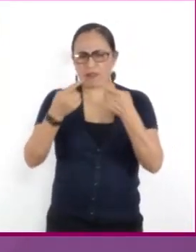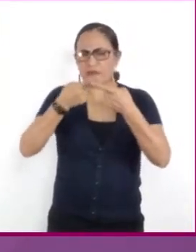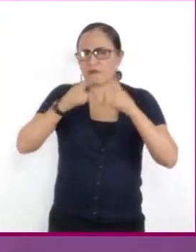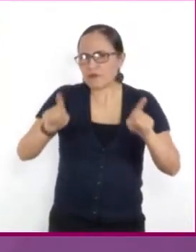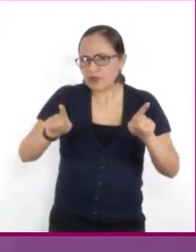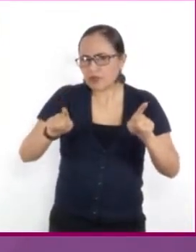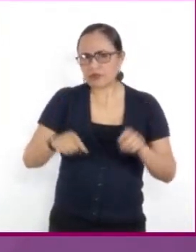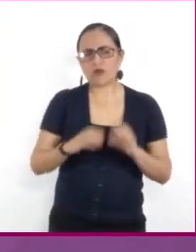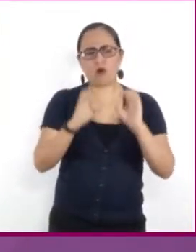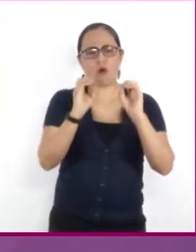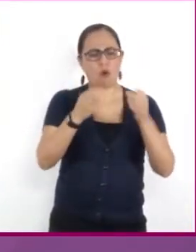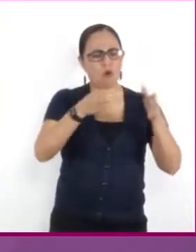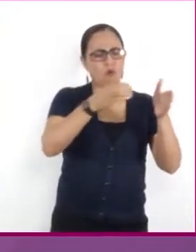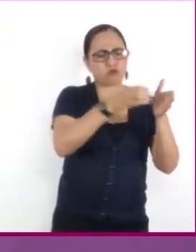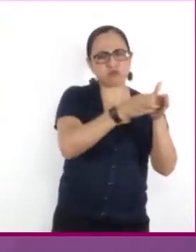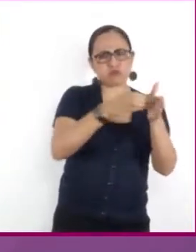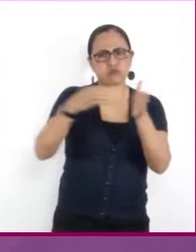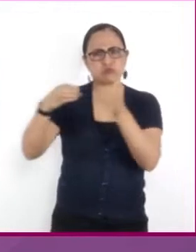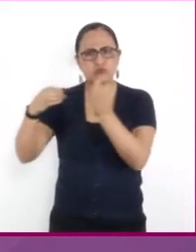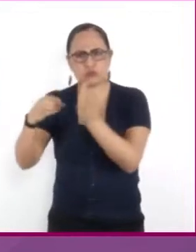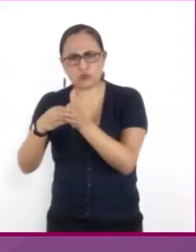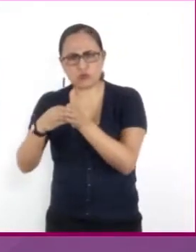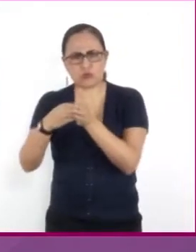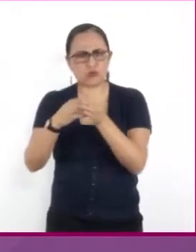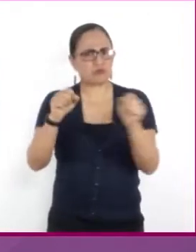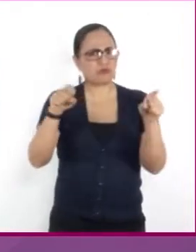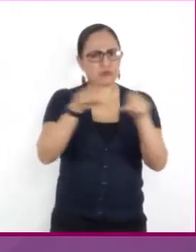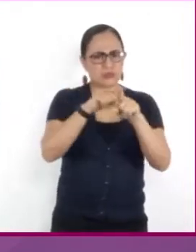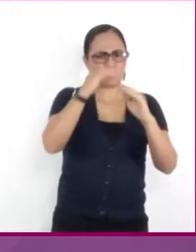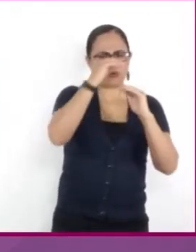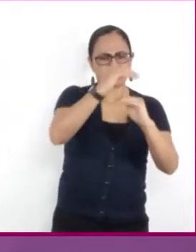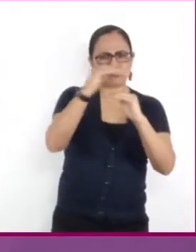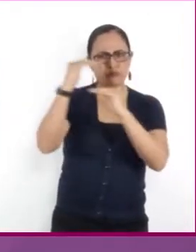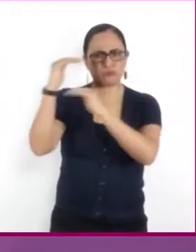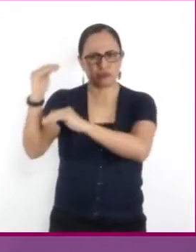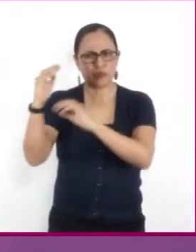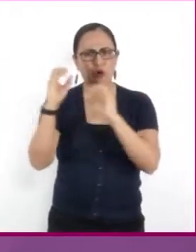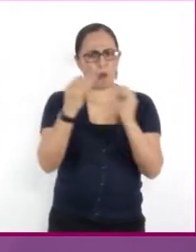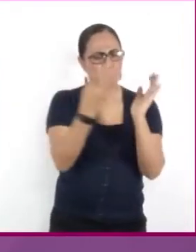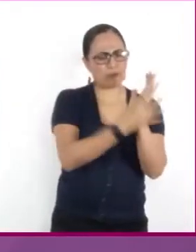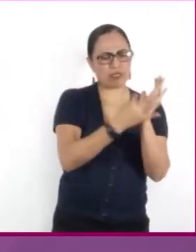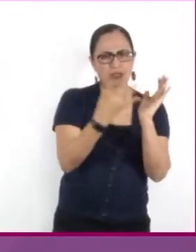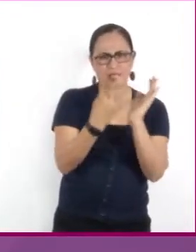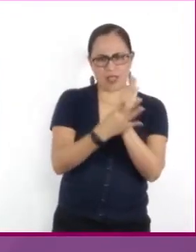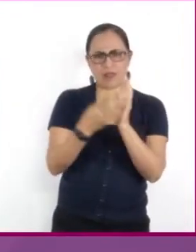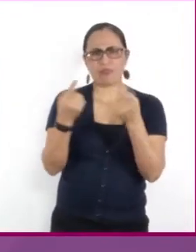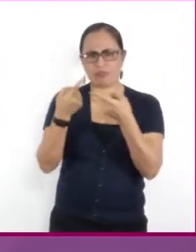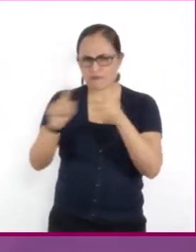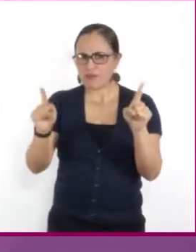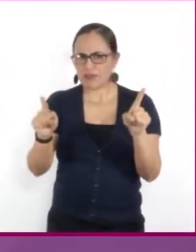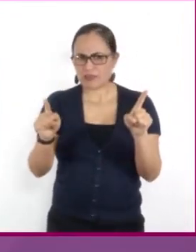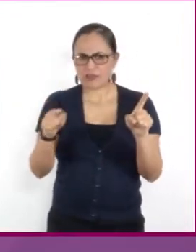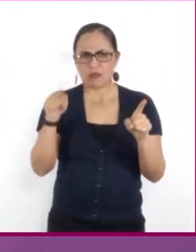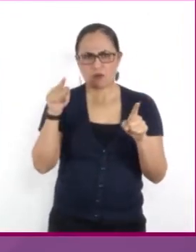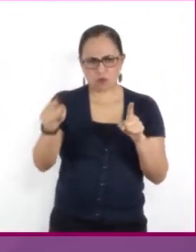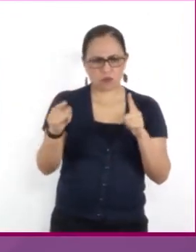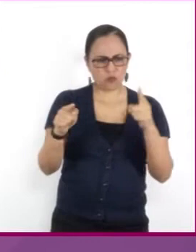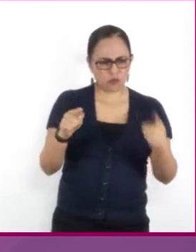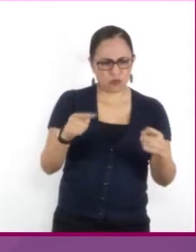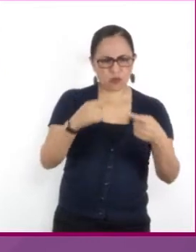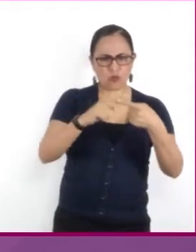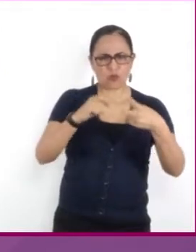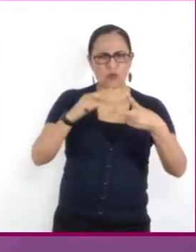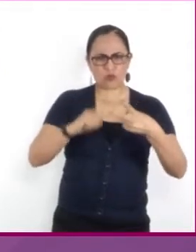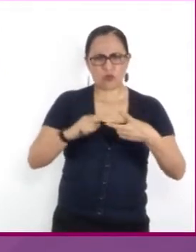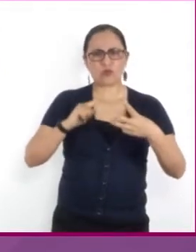o 2 cubos de igual tamaño o 2 trozos de metales distintos, en estos 3 casos el espacio